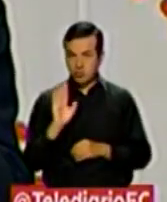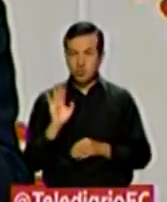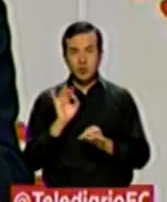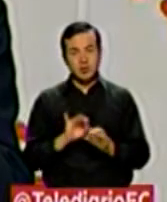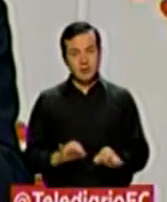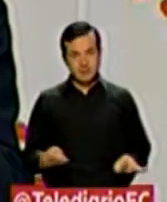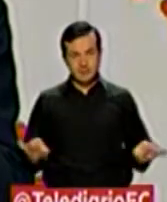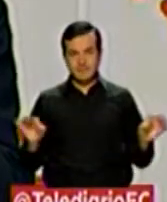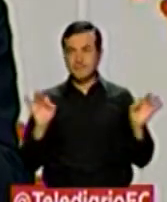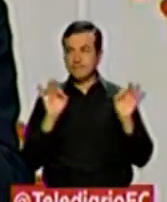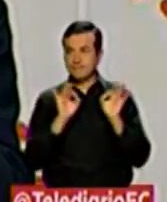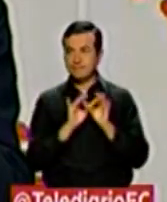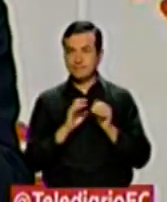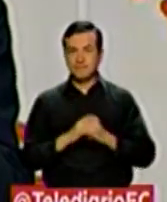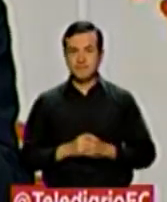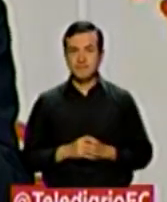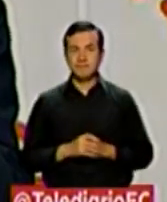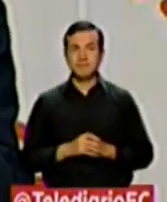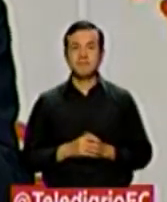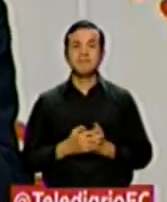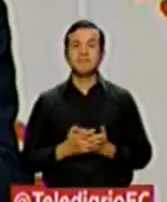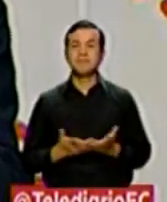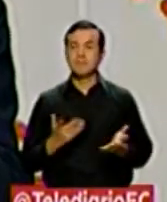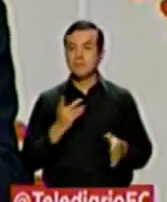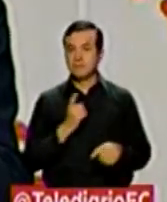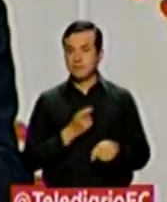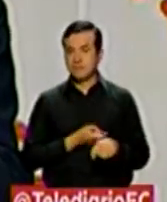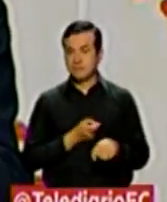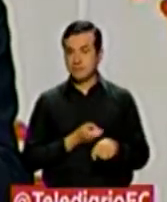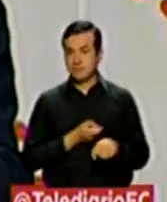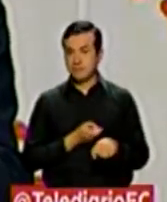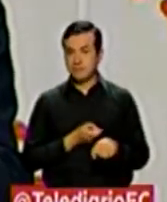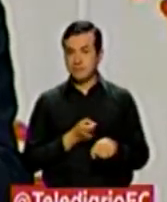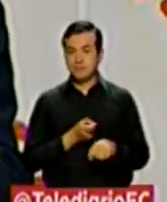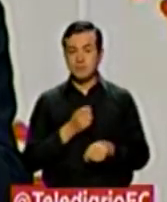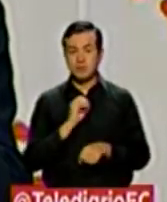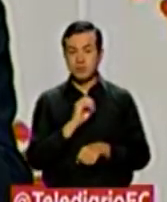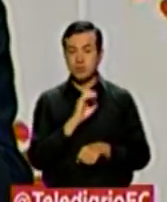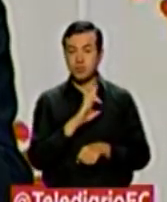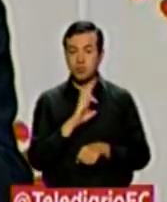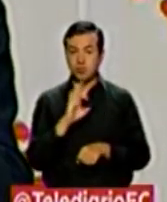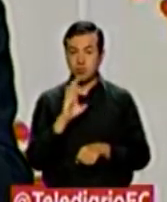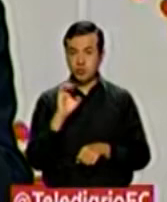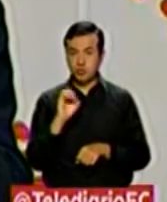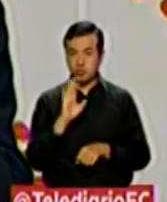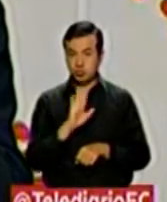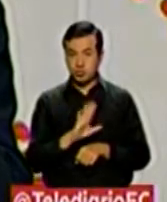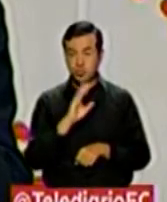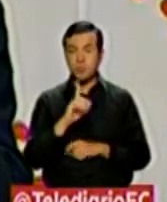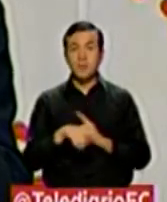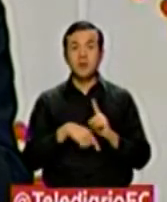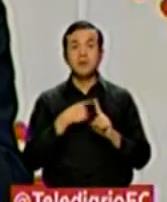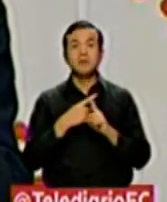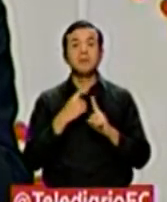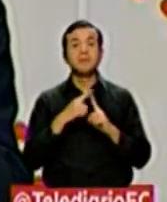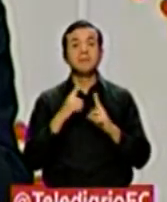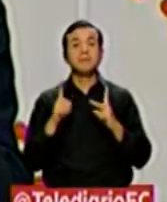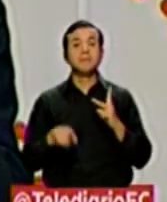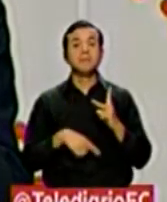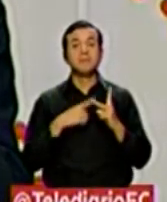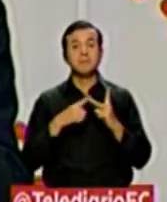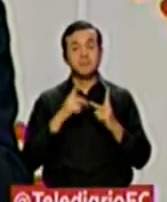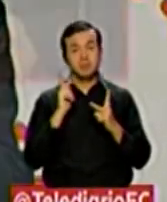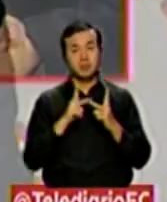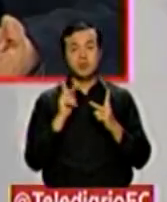importante, pero en el caso concreto de Sonnenholder, además de eso, tiene otro